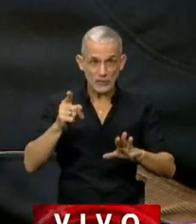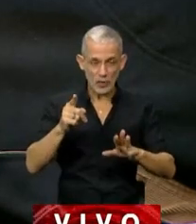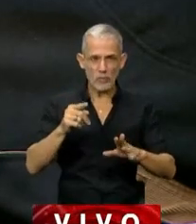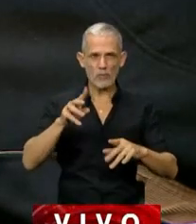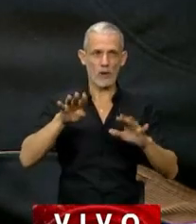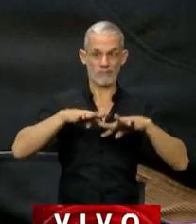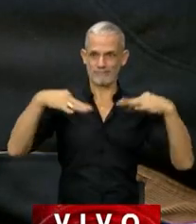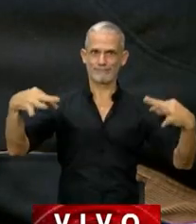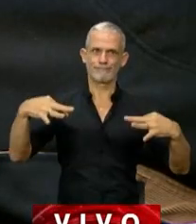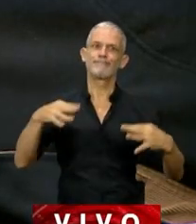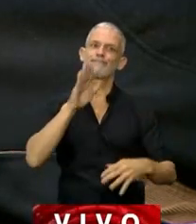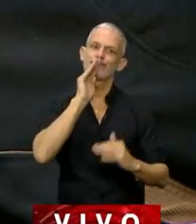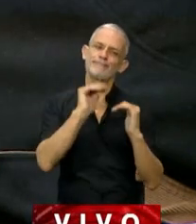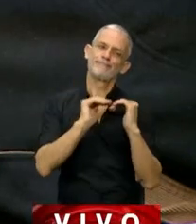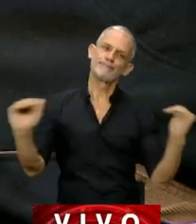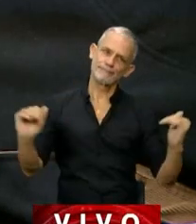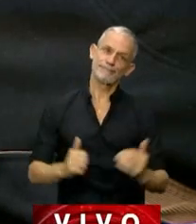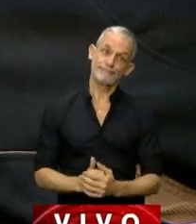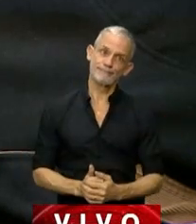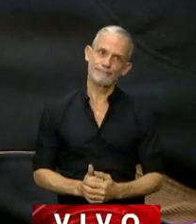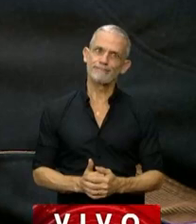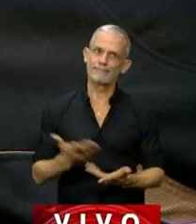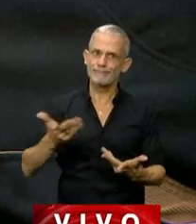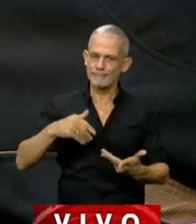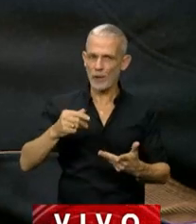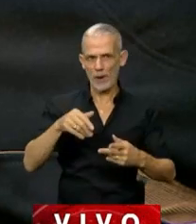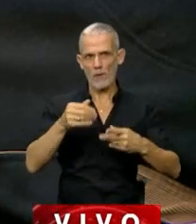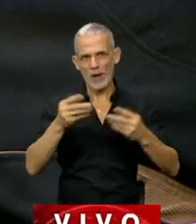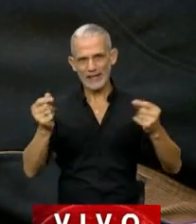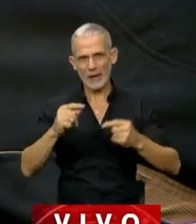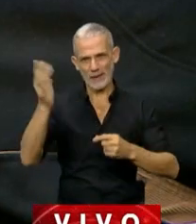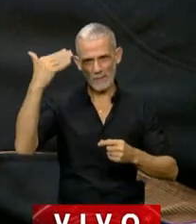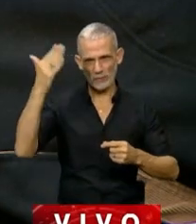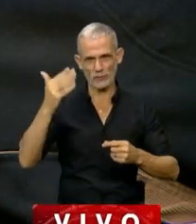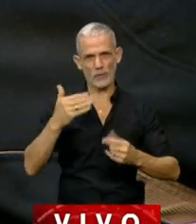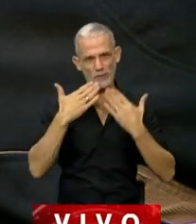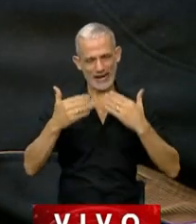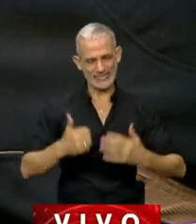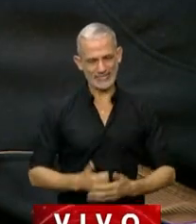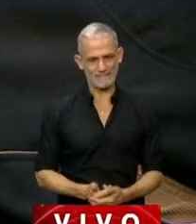al recinto mantuvieran el silencio necesario para poder terminar la exposición.